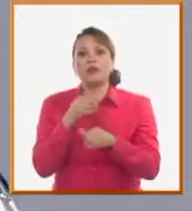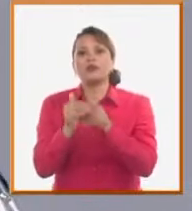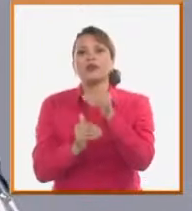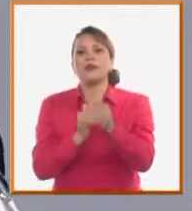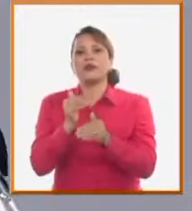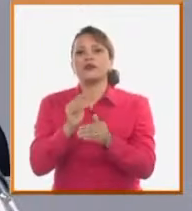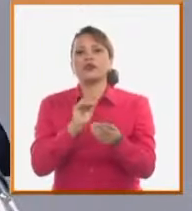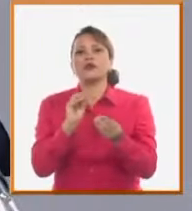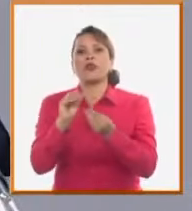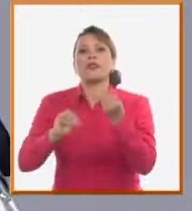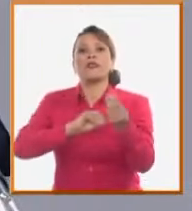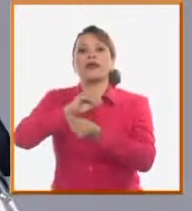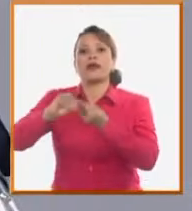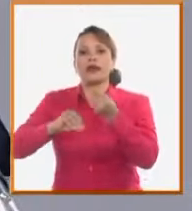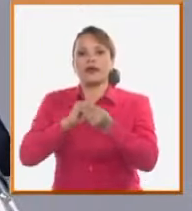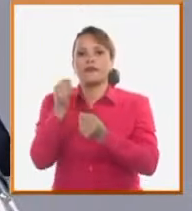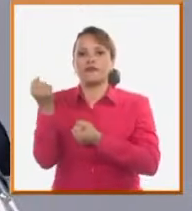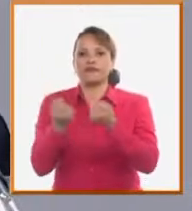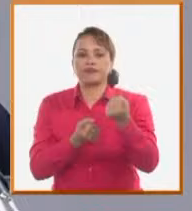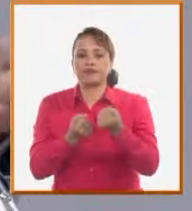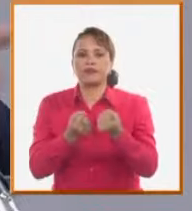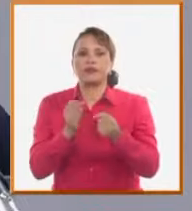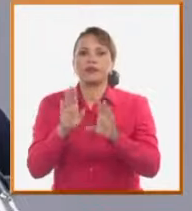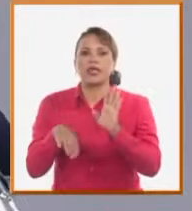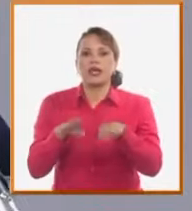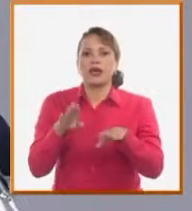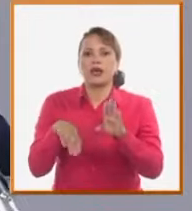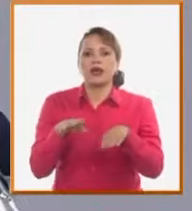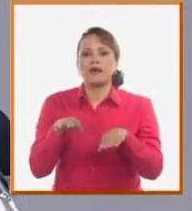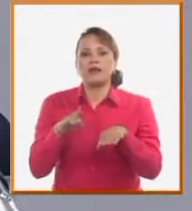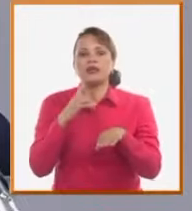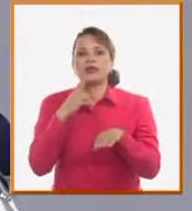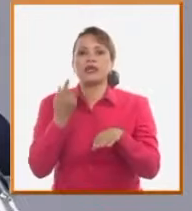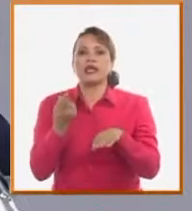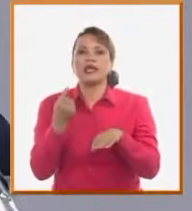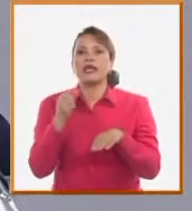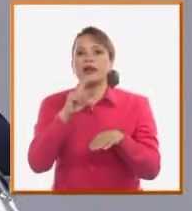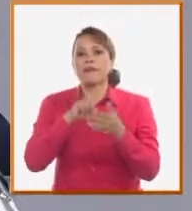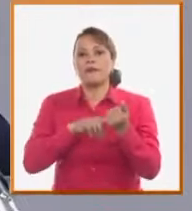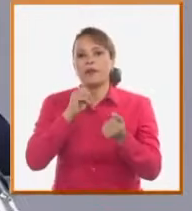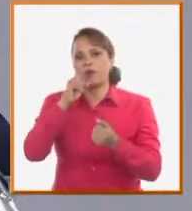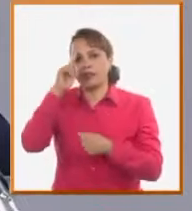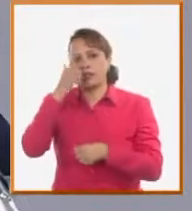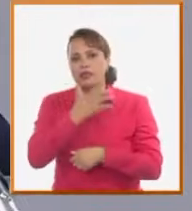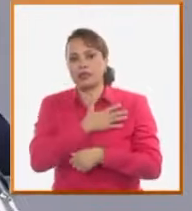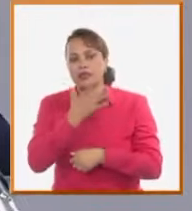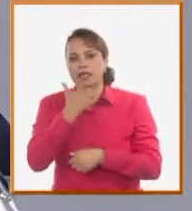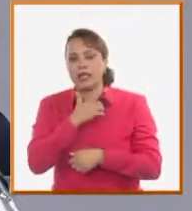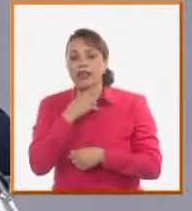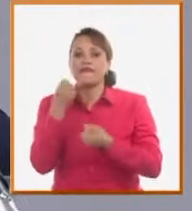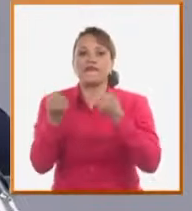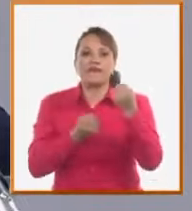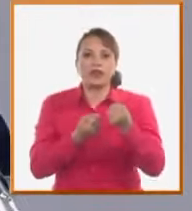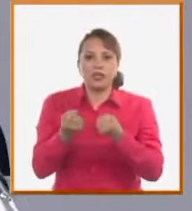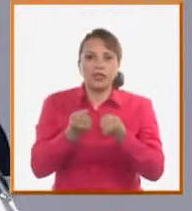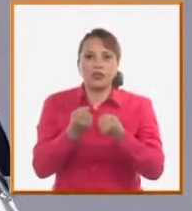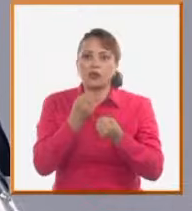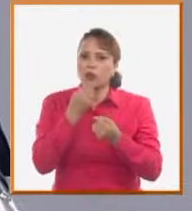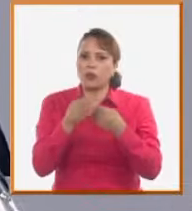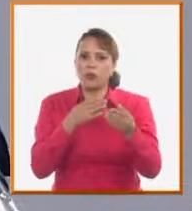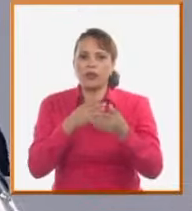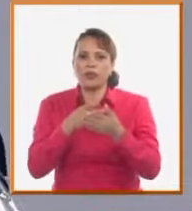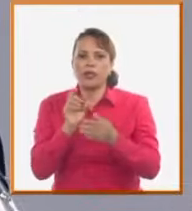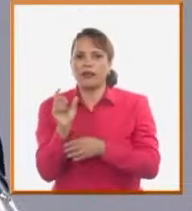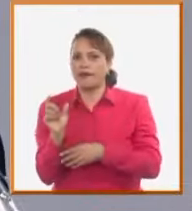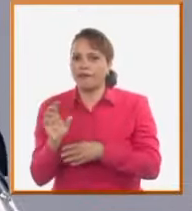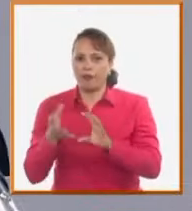de reposición, en ocasiones, por eso es que en la póliza está que se dispondrá con el vehículo que se disponga sin distinción de marca modelo.